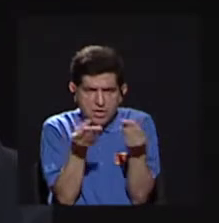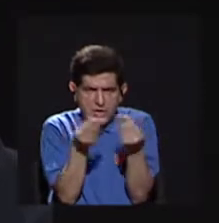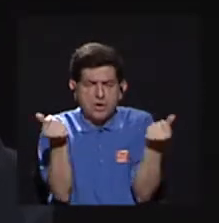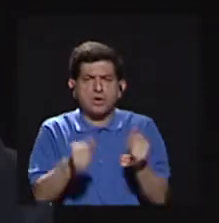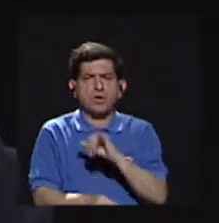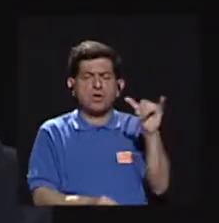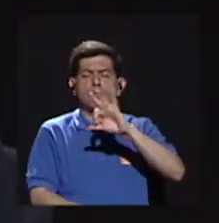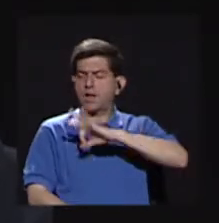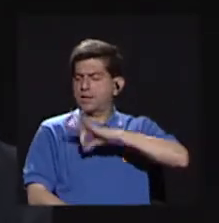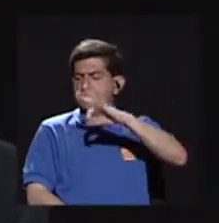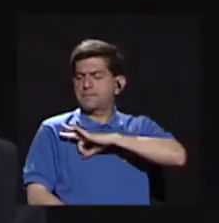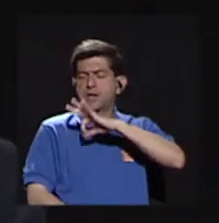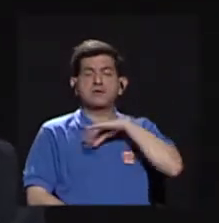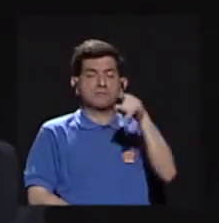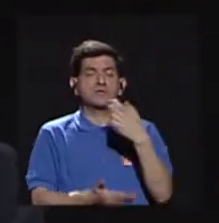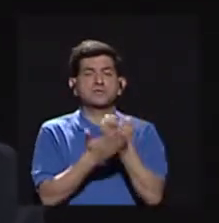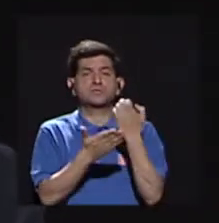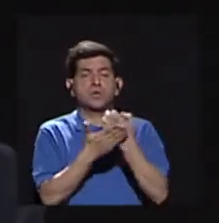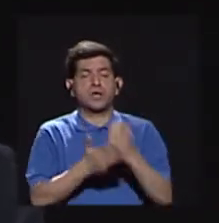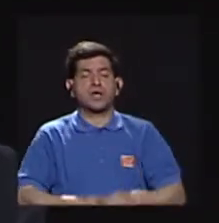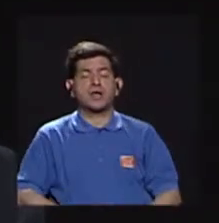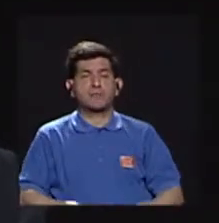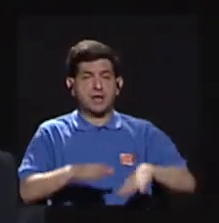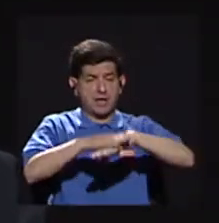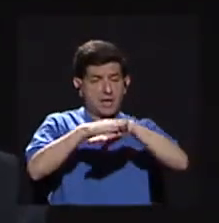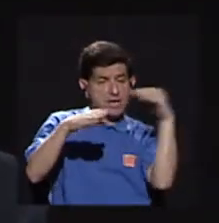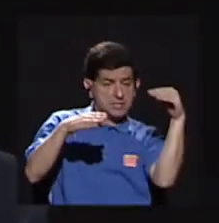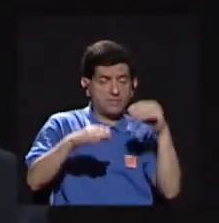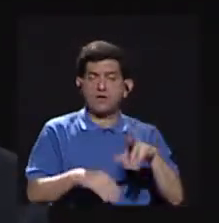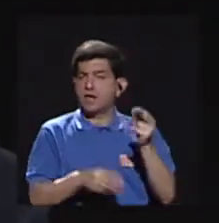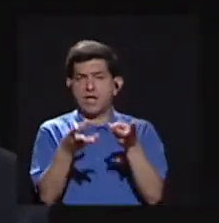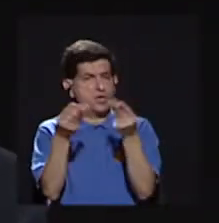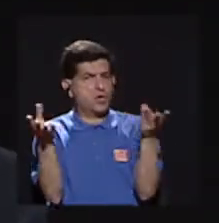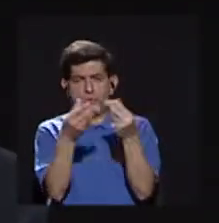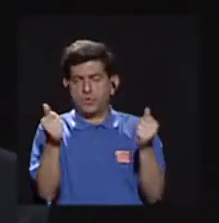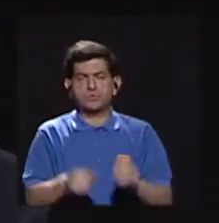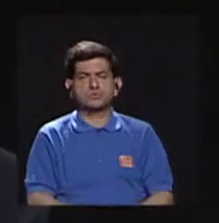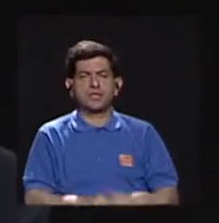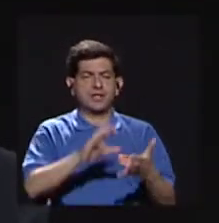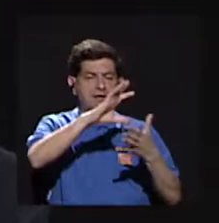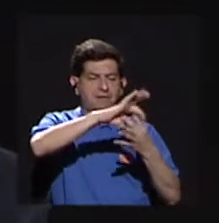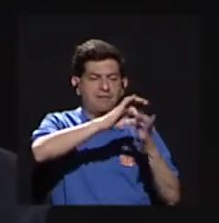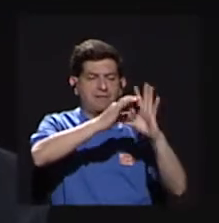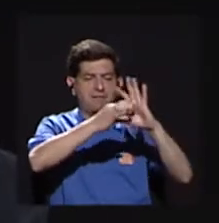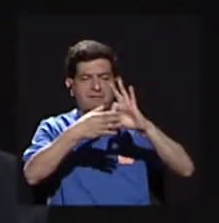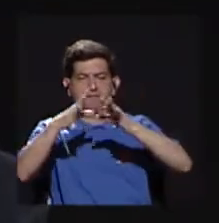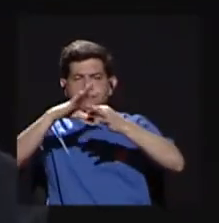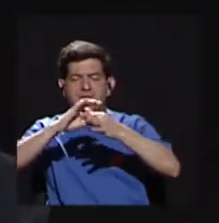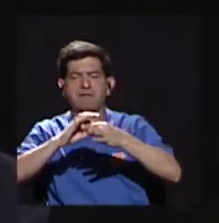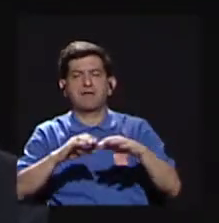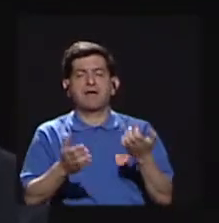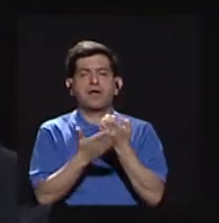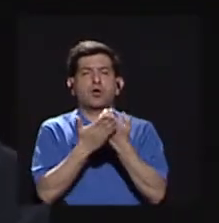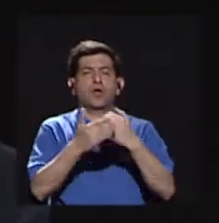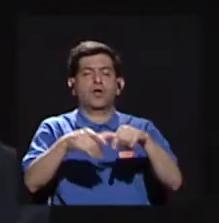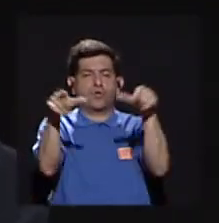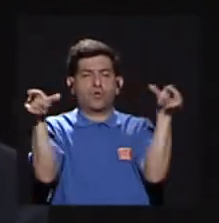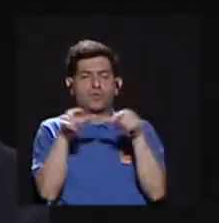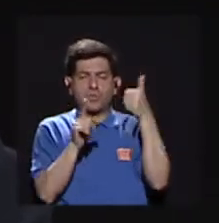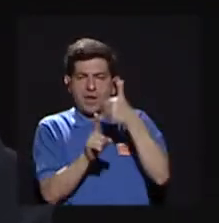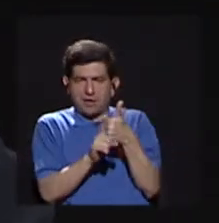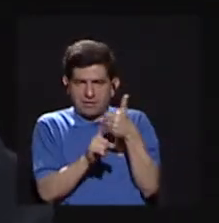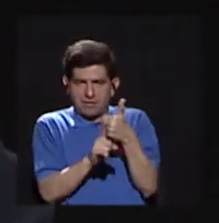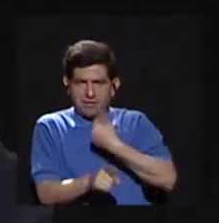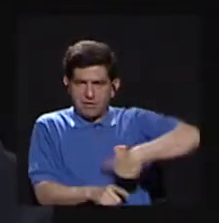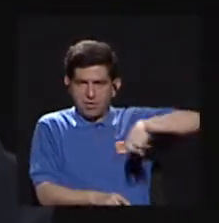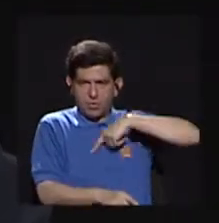el bienestar que es economía volcada hacia afuera no ha producido hay que encadenar con la economía local por eso es